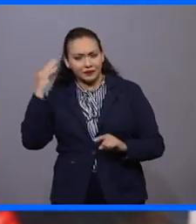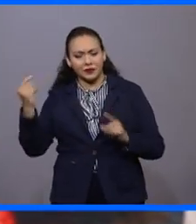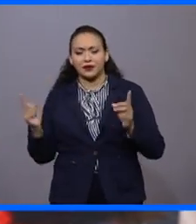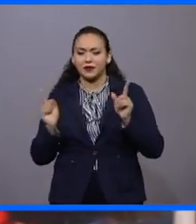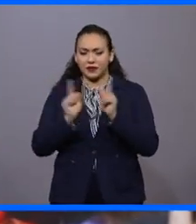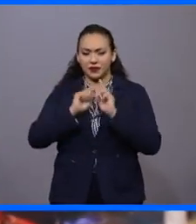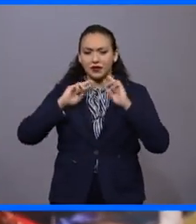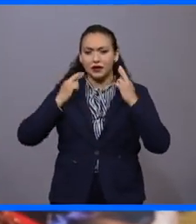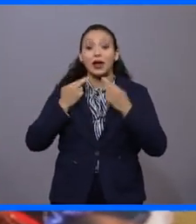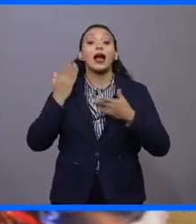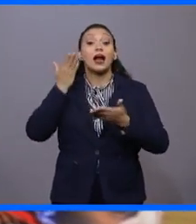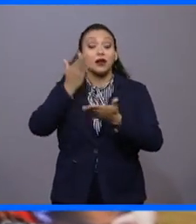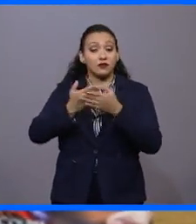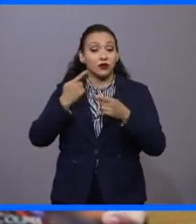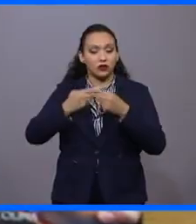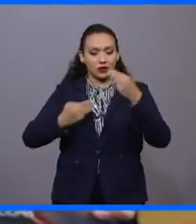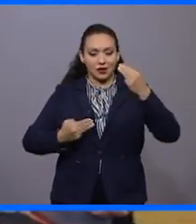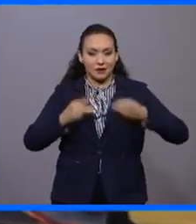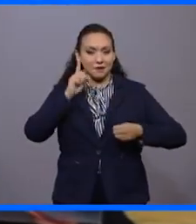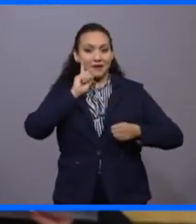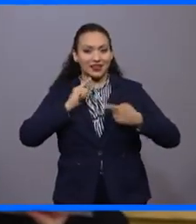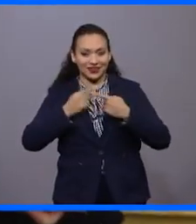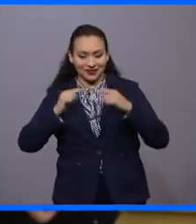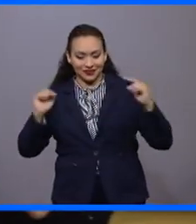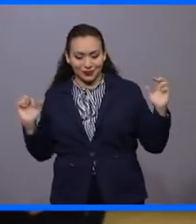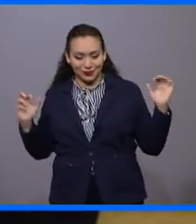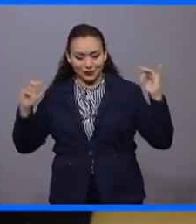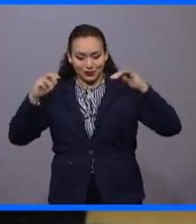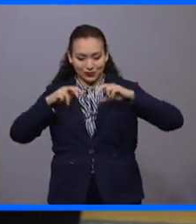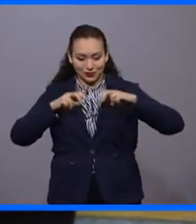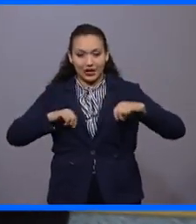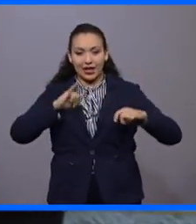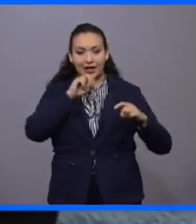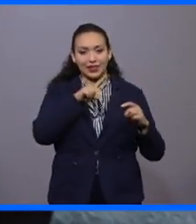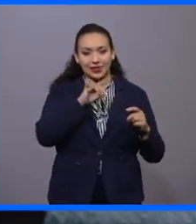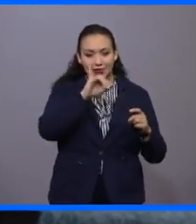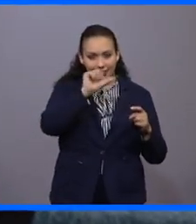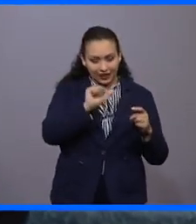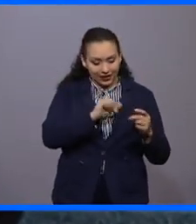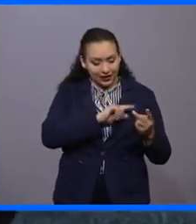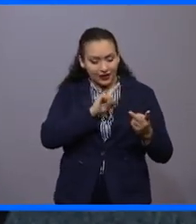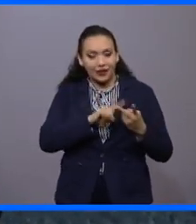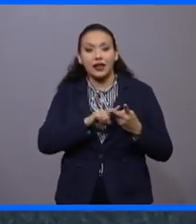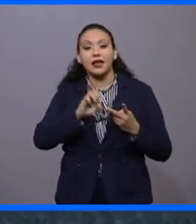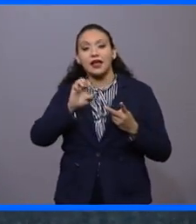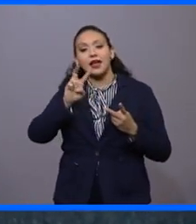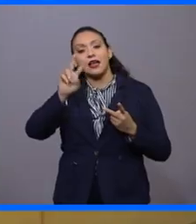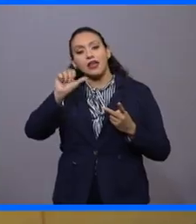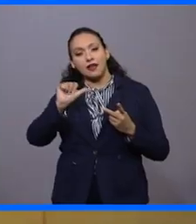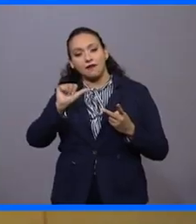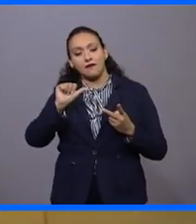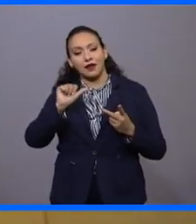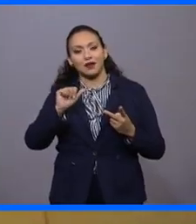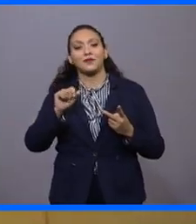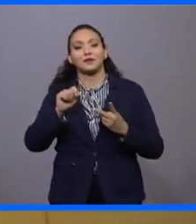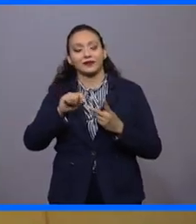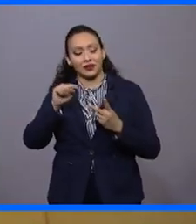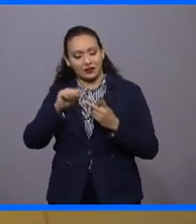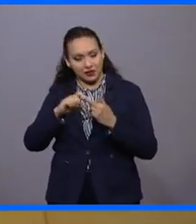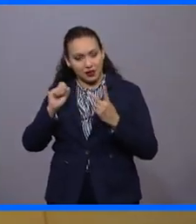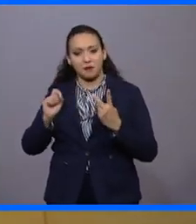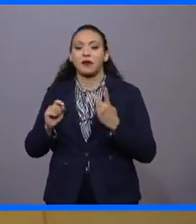estuvieron presentes las magistradas del Tribunal de Disciplina Judicial, Indira Isabel García Pérez y Eva Verónica de